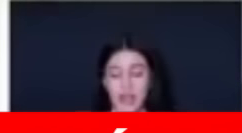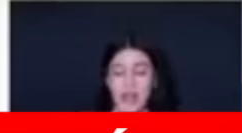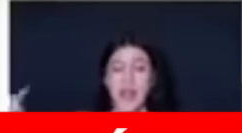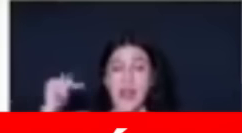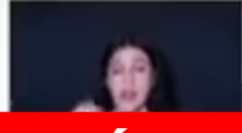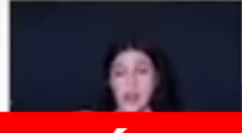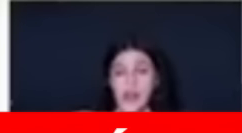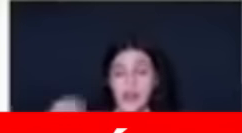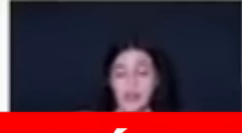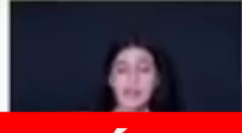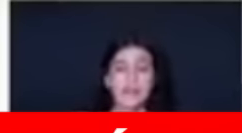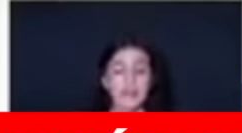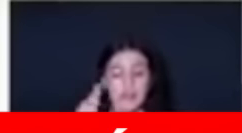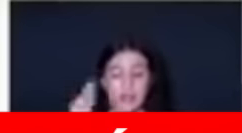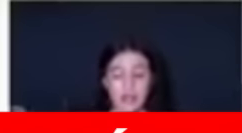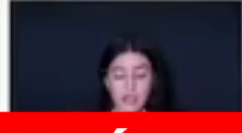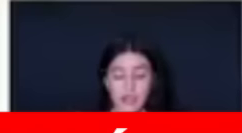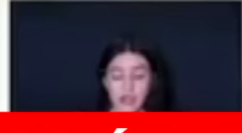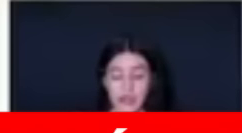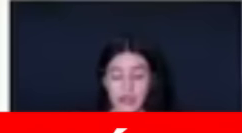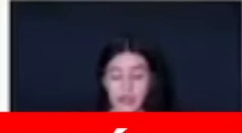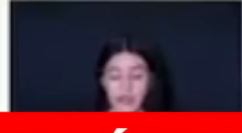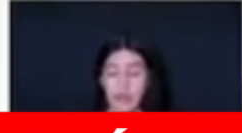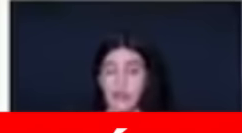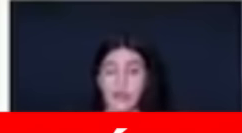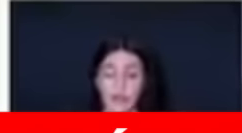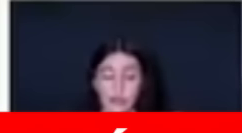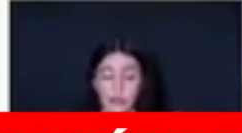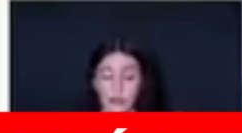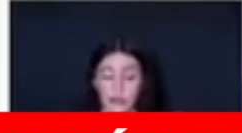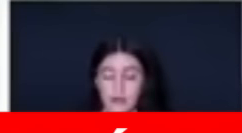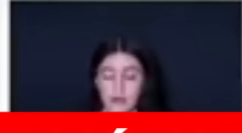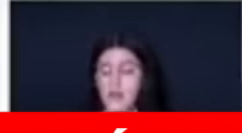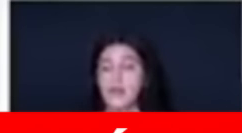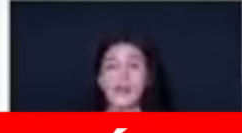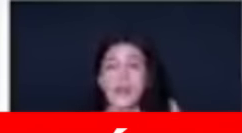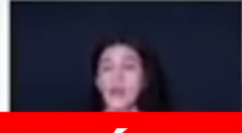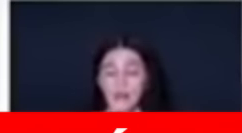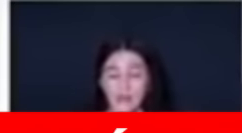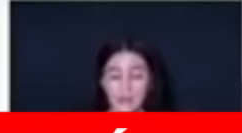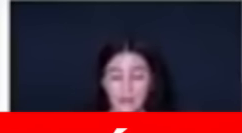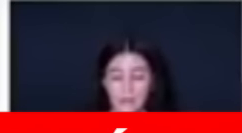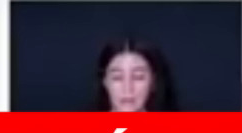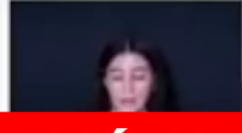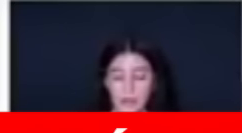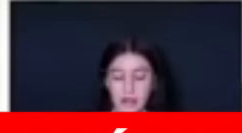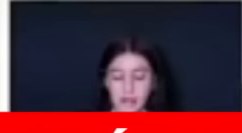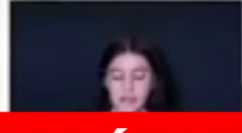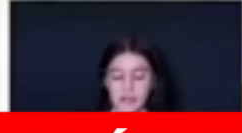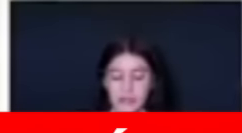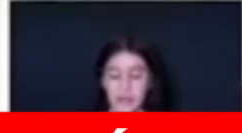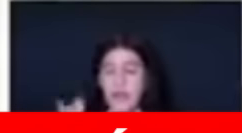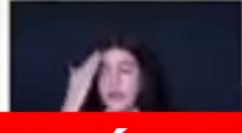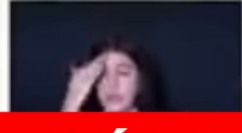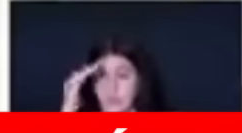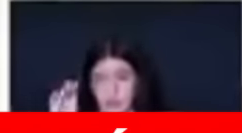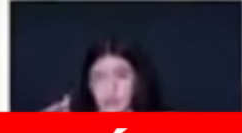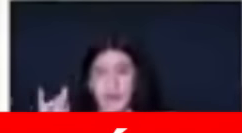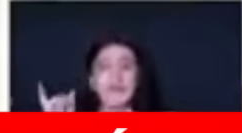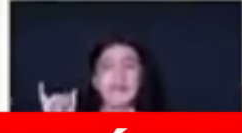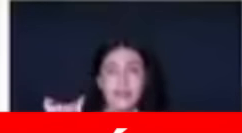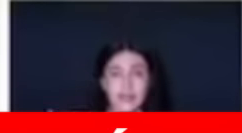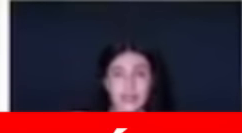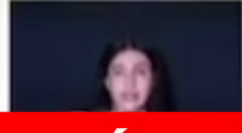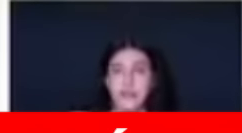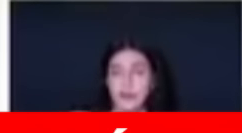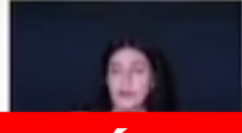está la prueba, lo normalizamos en algún momento, pero debemos de saber que sí hay